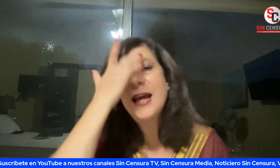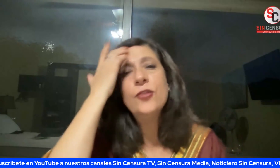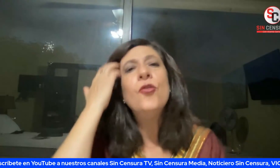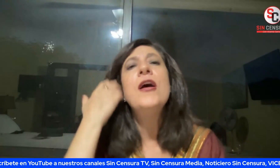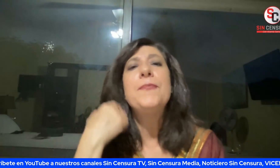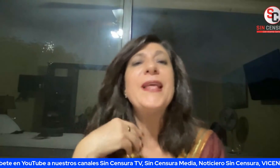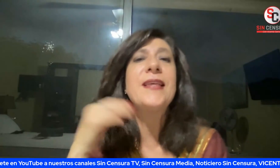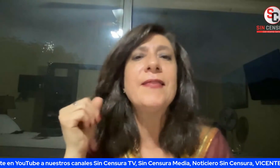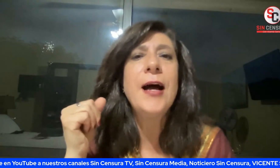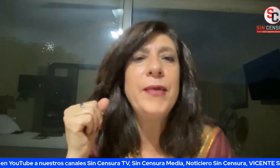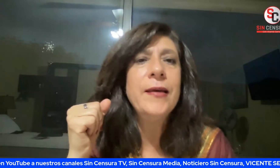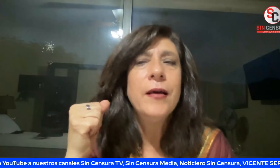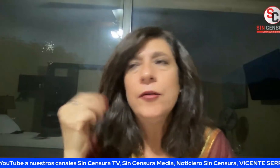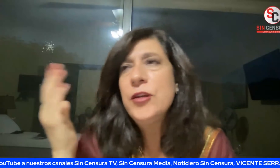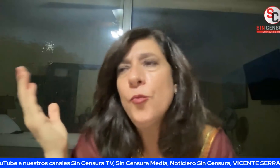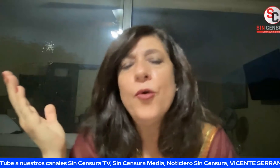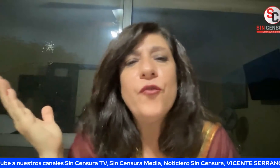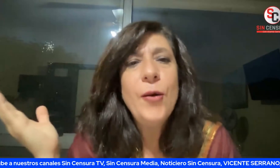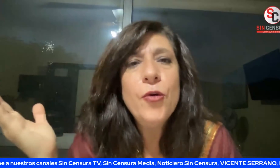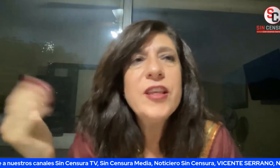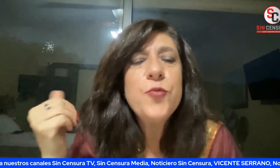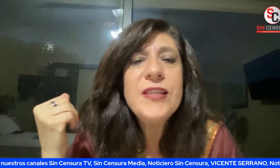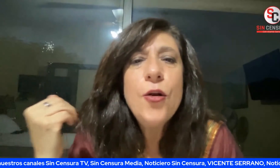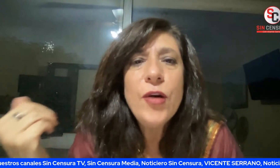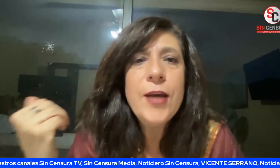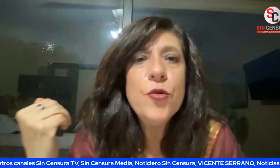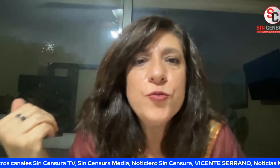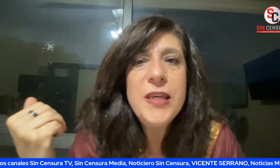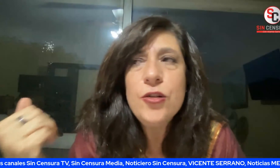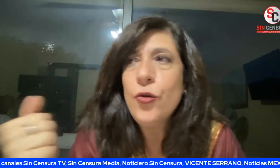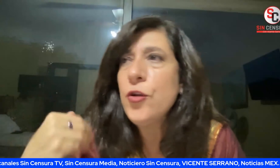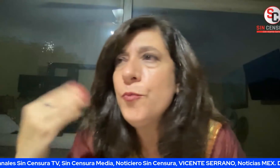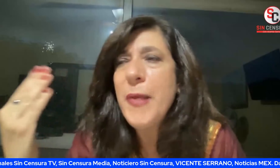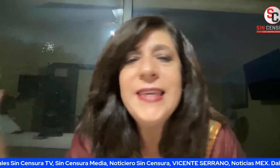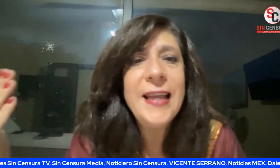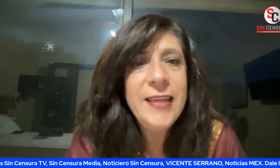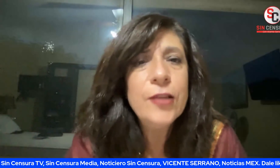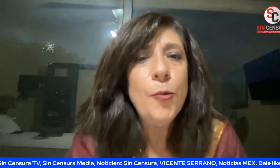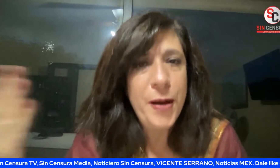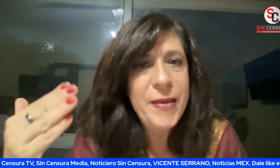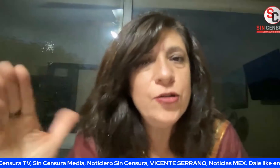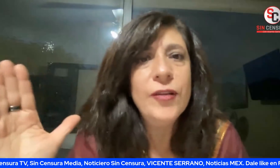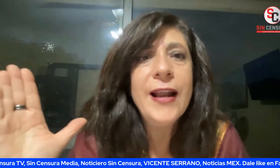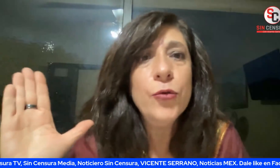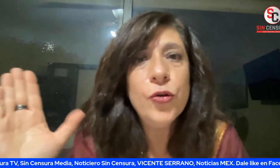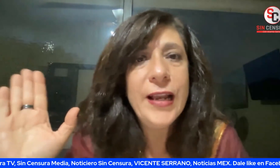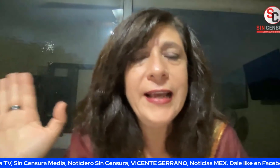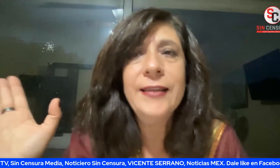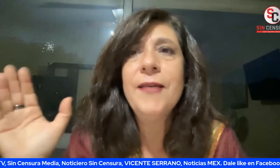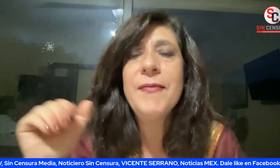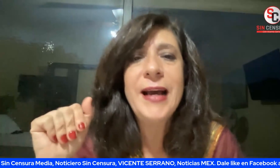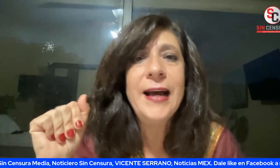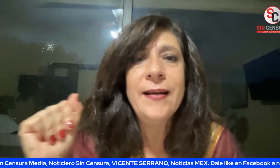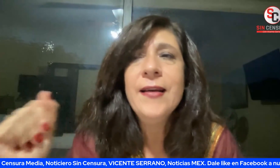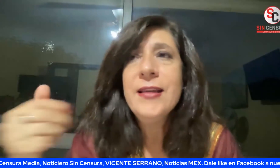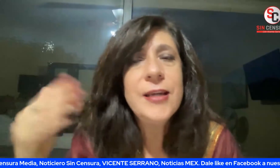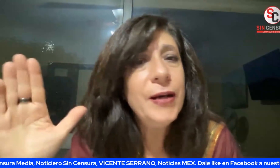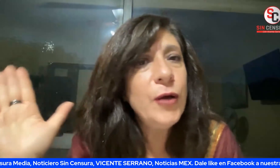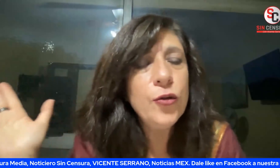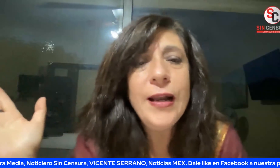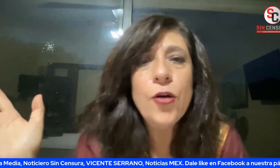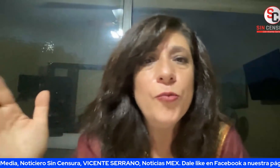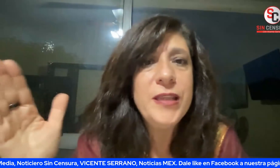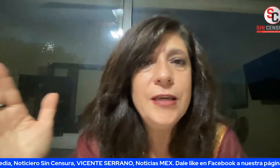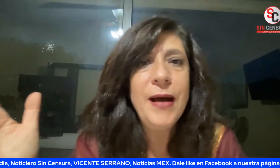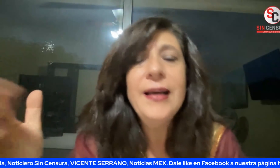presidente mexicano presentable. Digo, por favor, después de lo que hemos visto y de un Peña Nieto, para mencionar a uno que le encantaba viajar,